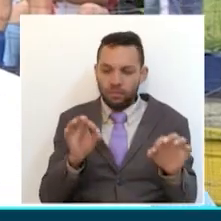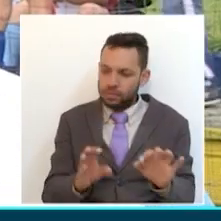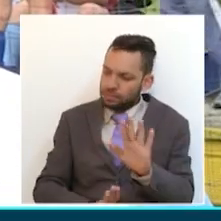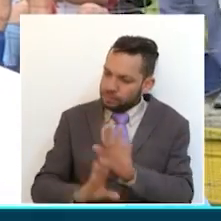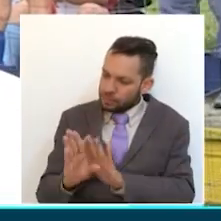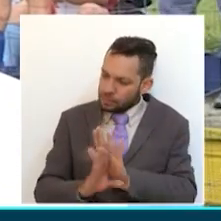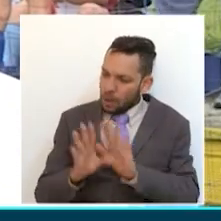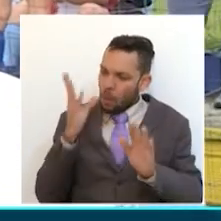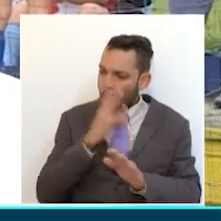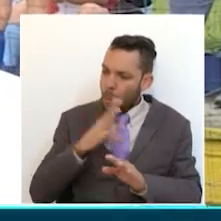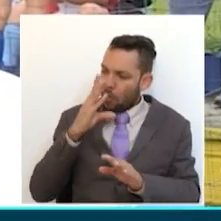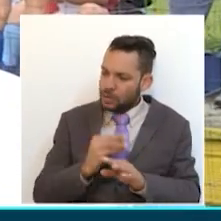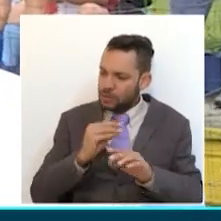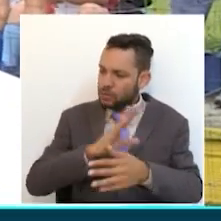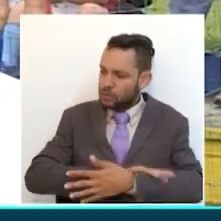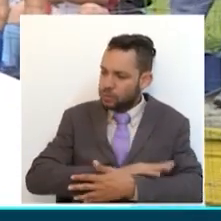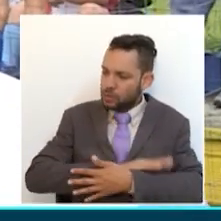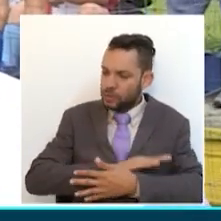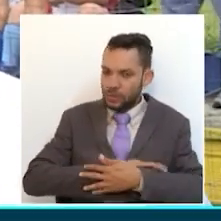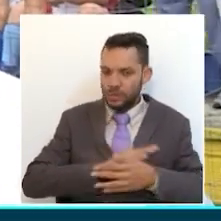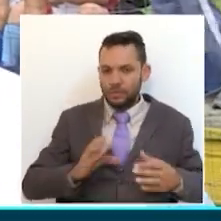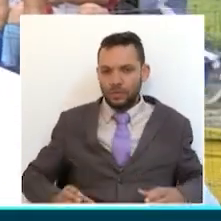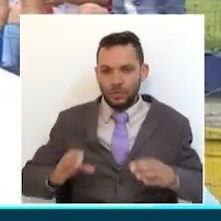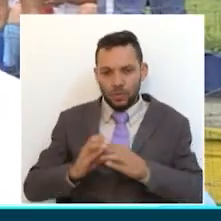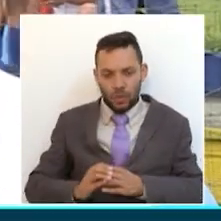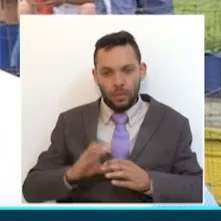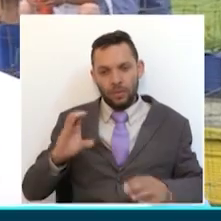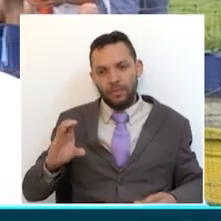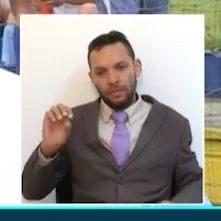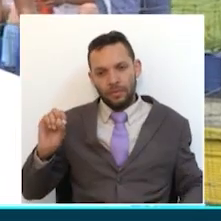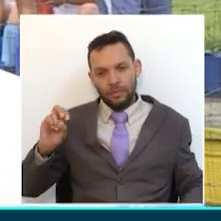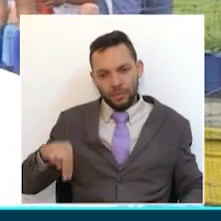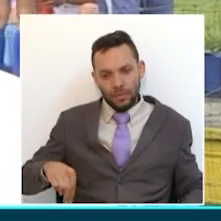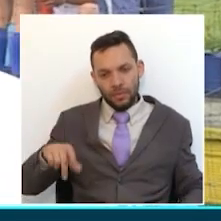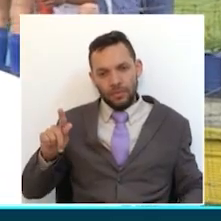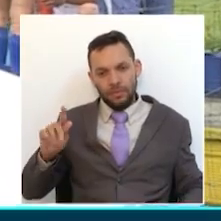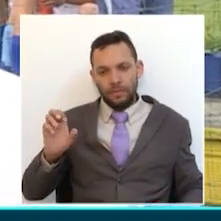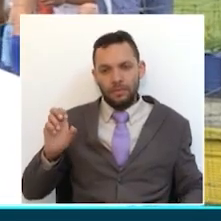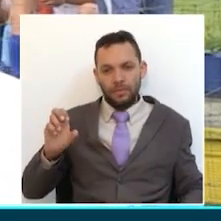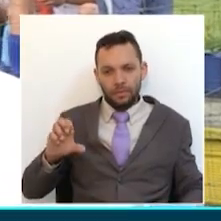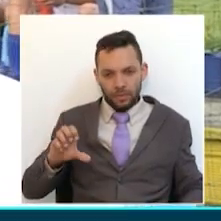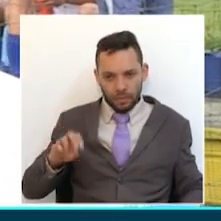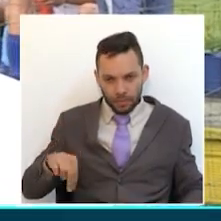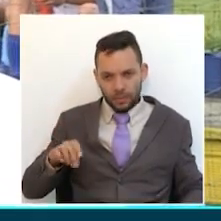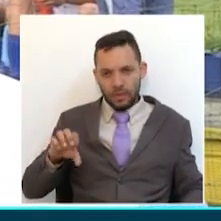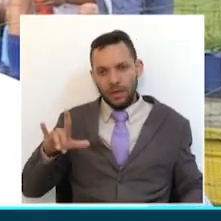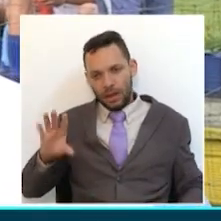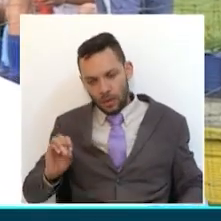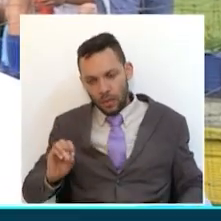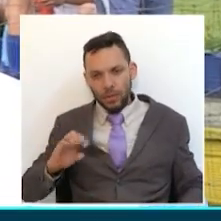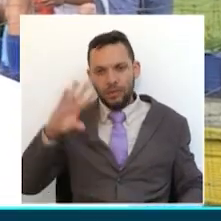una forma que da la caja de compensación con Fenalco Quindío y que nos la da para nosotros